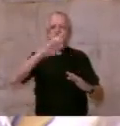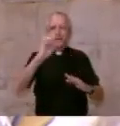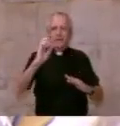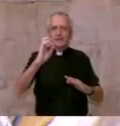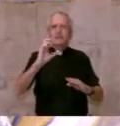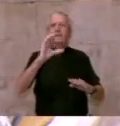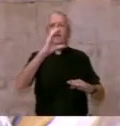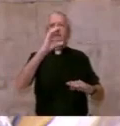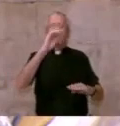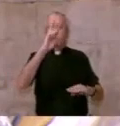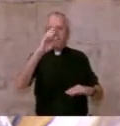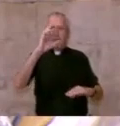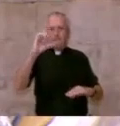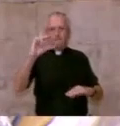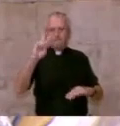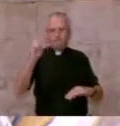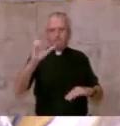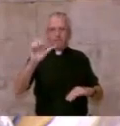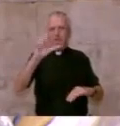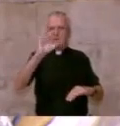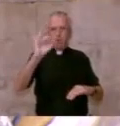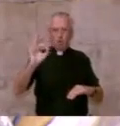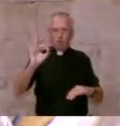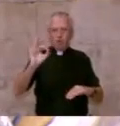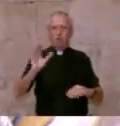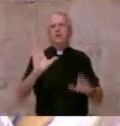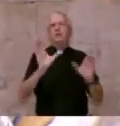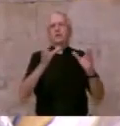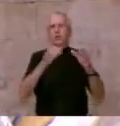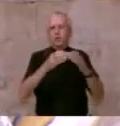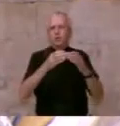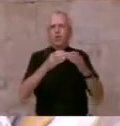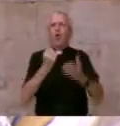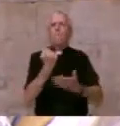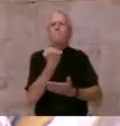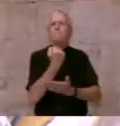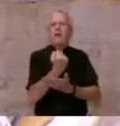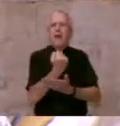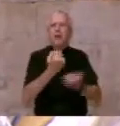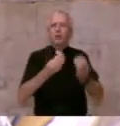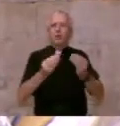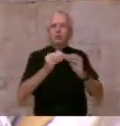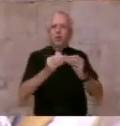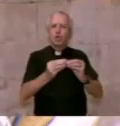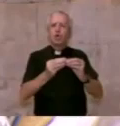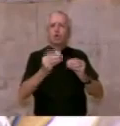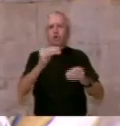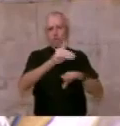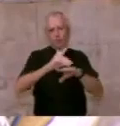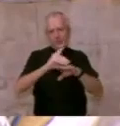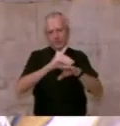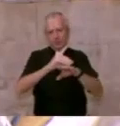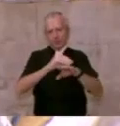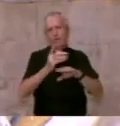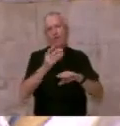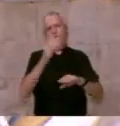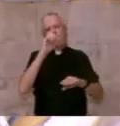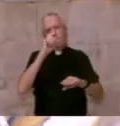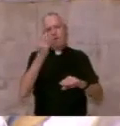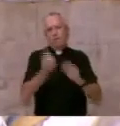la Hermandad de Sacerdotes Operarios Diocesanas, fundada en 1883 por el Beato Manuel Domingo Ossó.